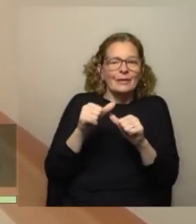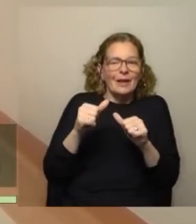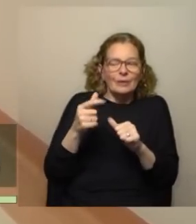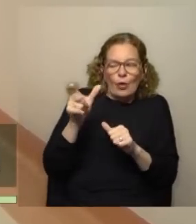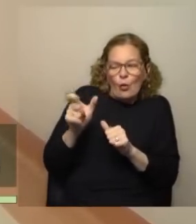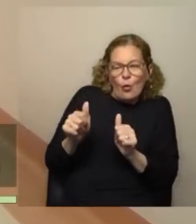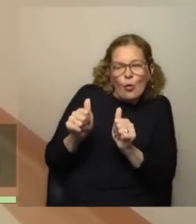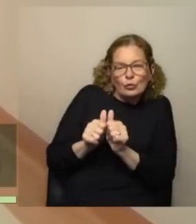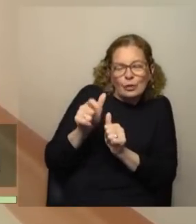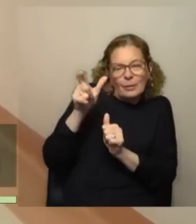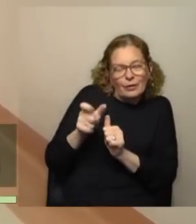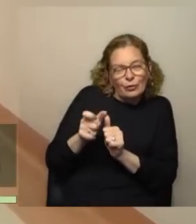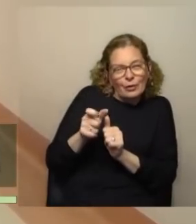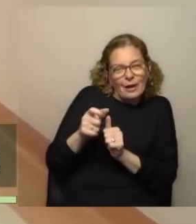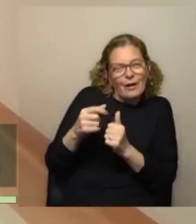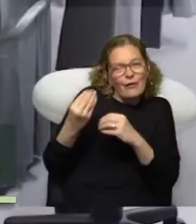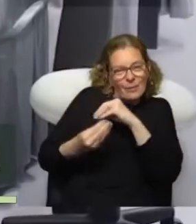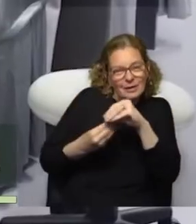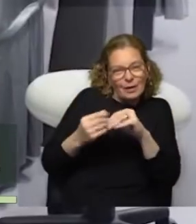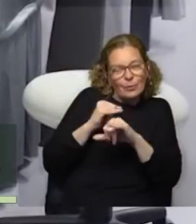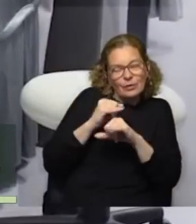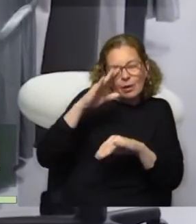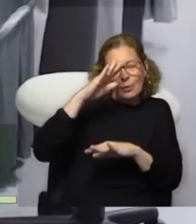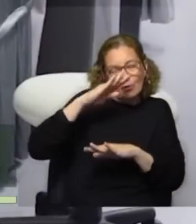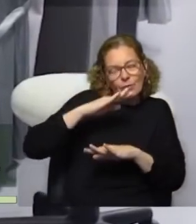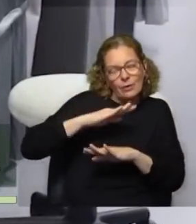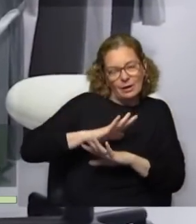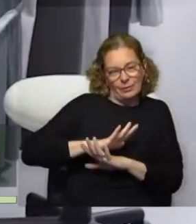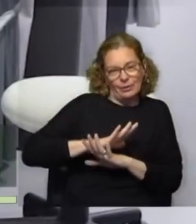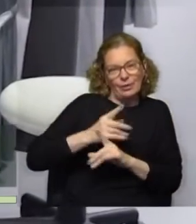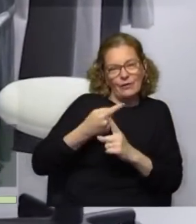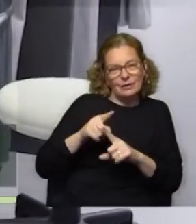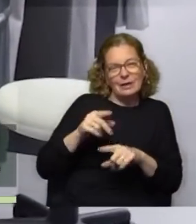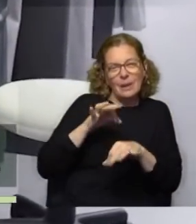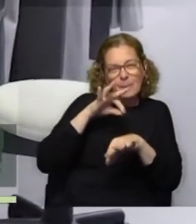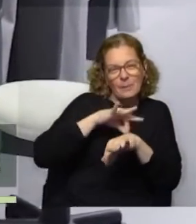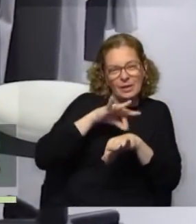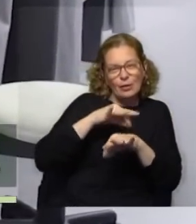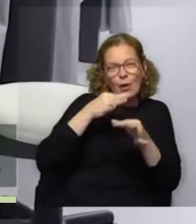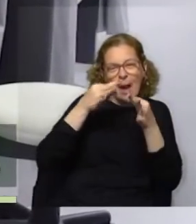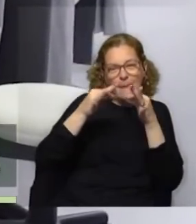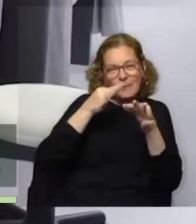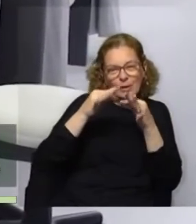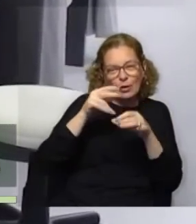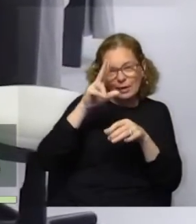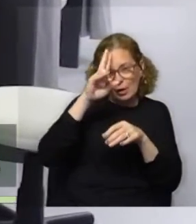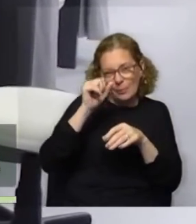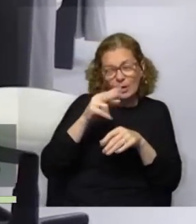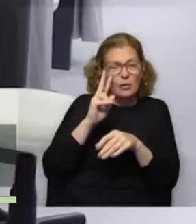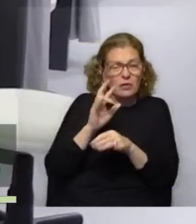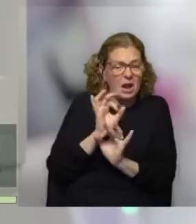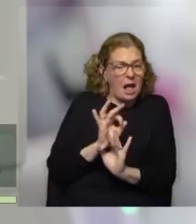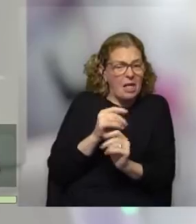el paciente y su familia una forma de cerrar algo con alivio explicó quien también es médico de urgencias en el hospital y que no ve ninguna